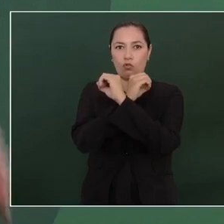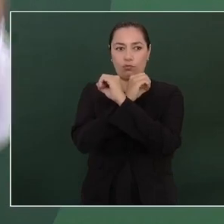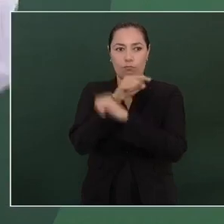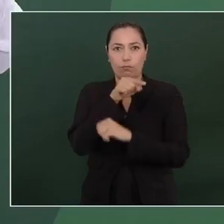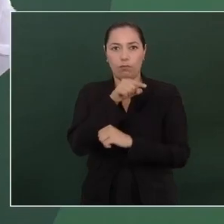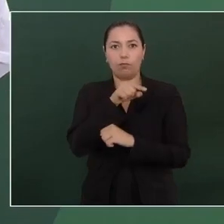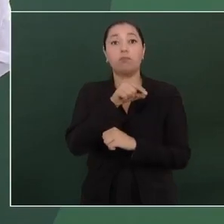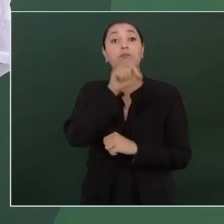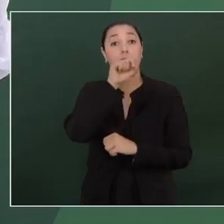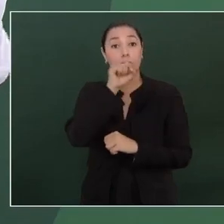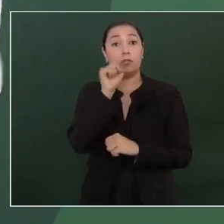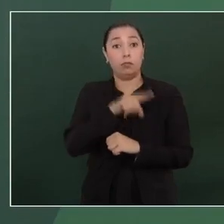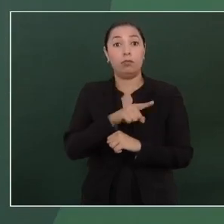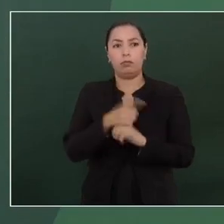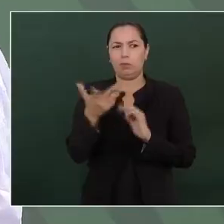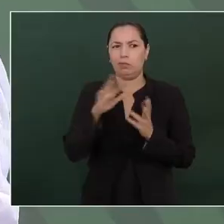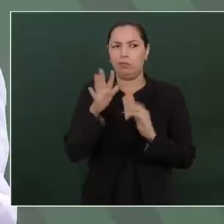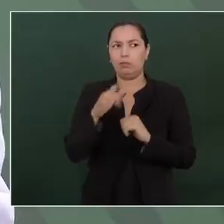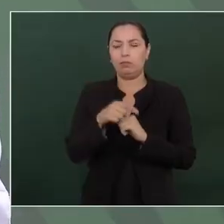también como